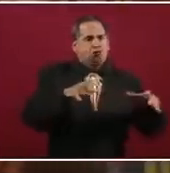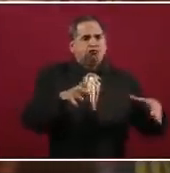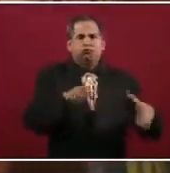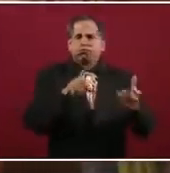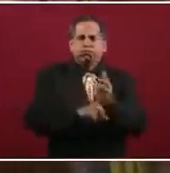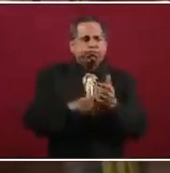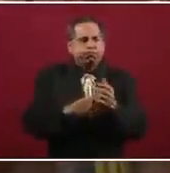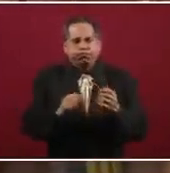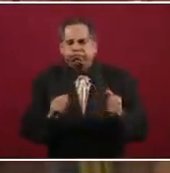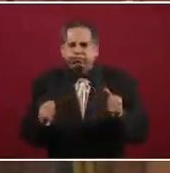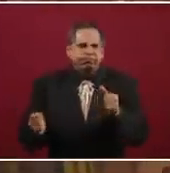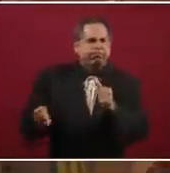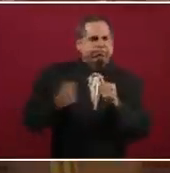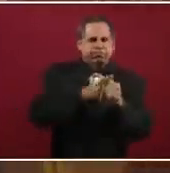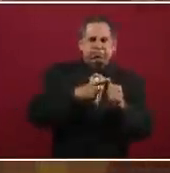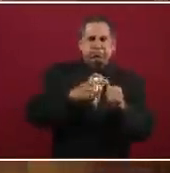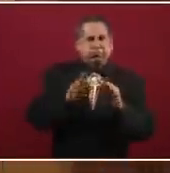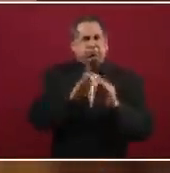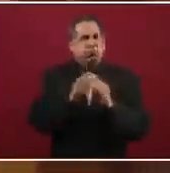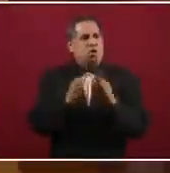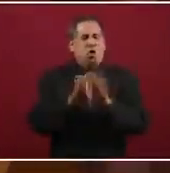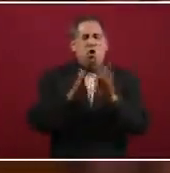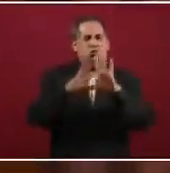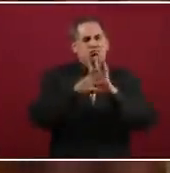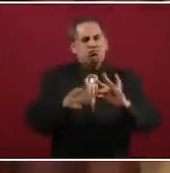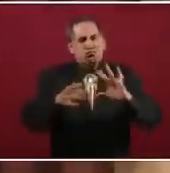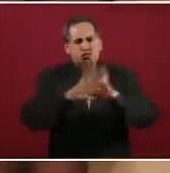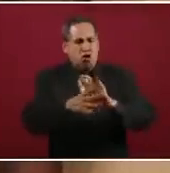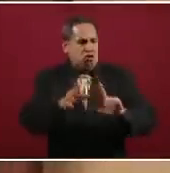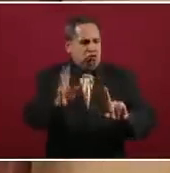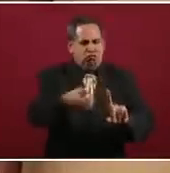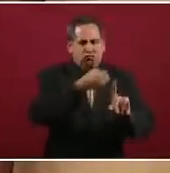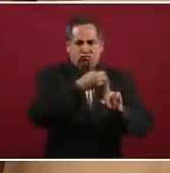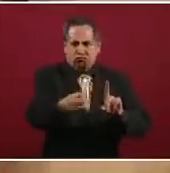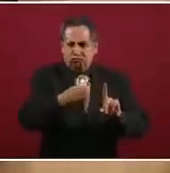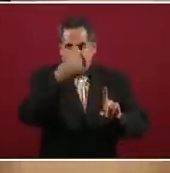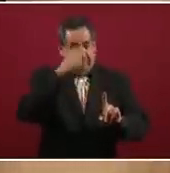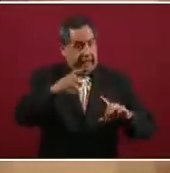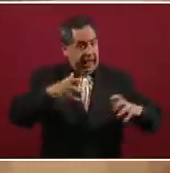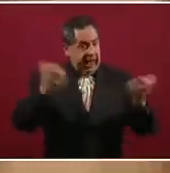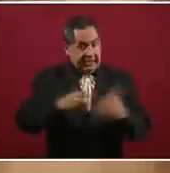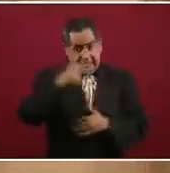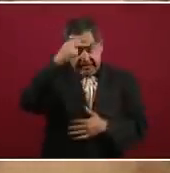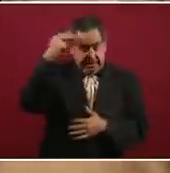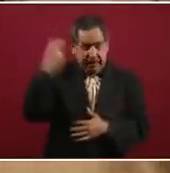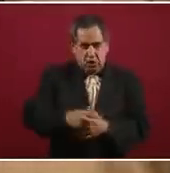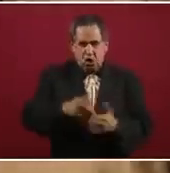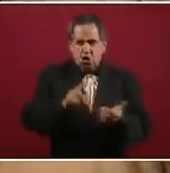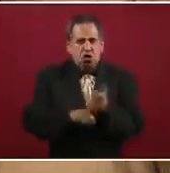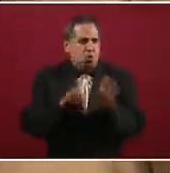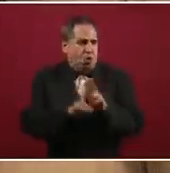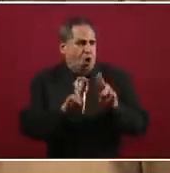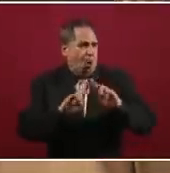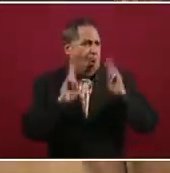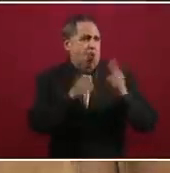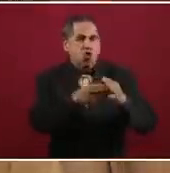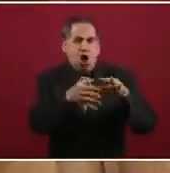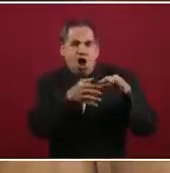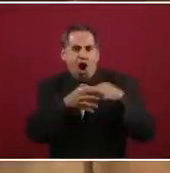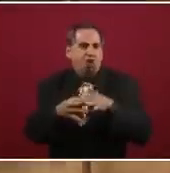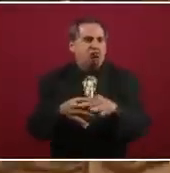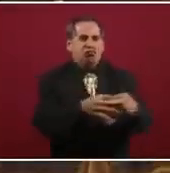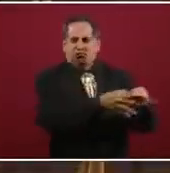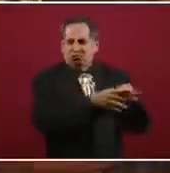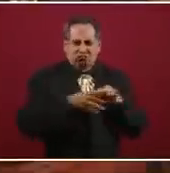la primera forma, digamos, de armonía que hay para la creación de México es esa unión entre todos